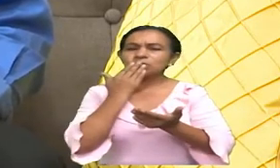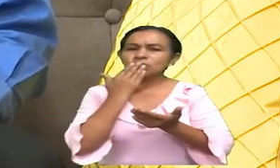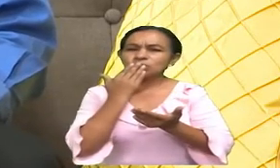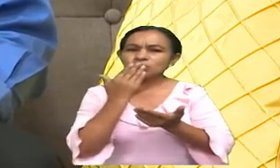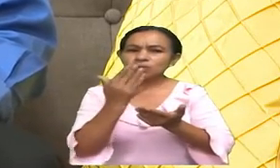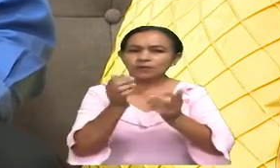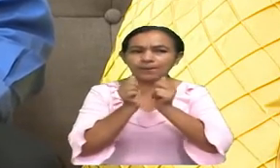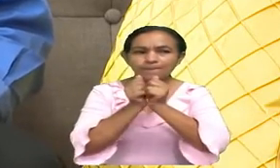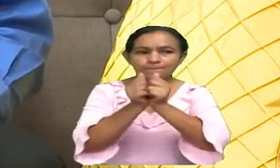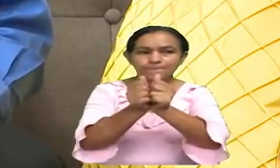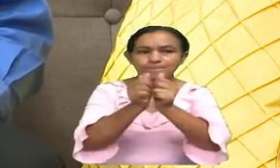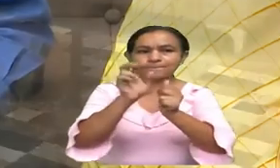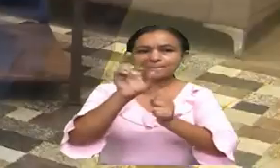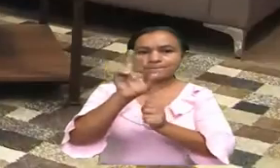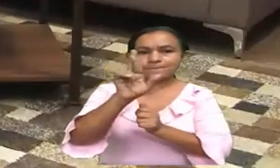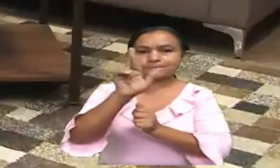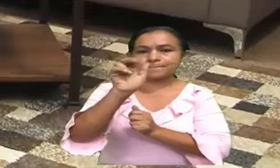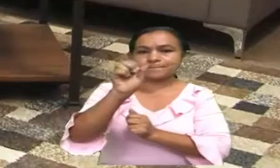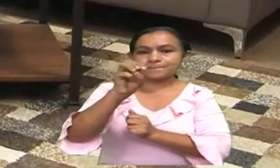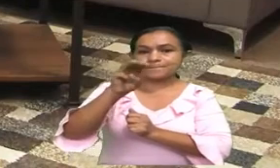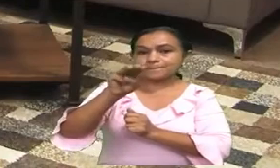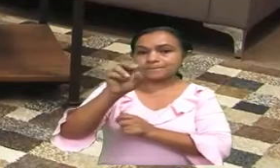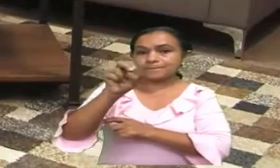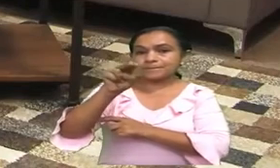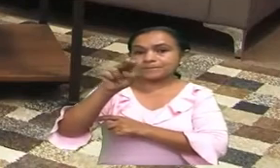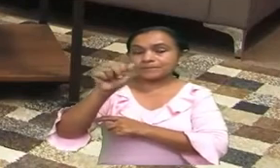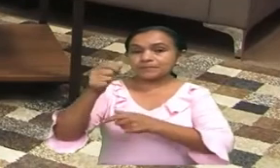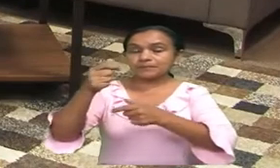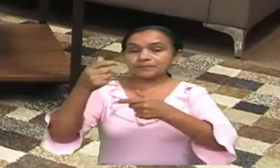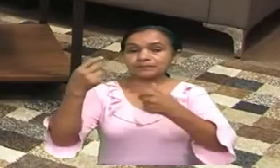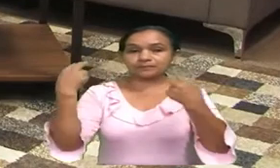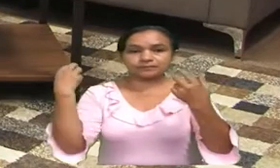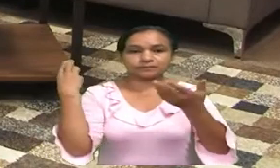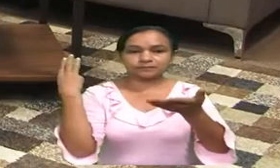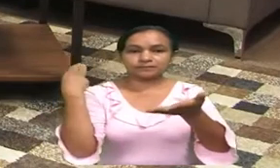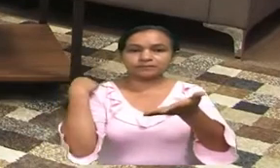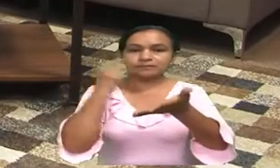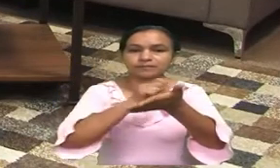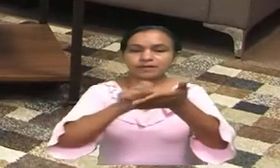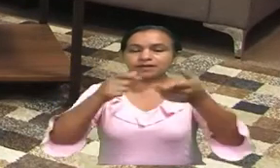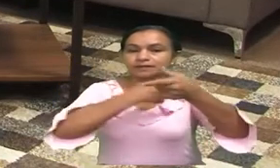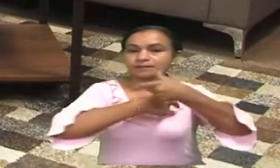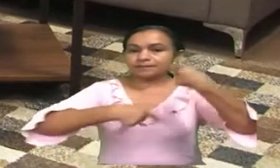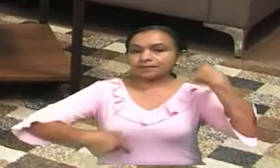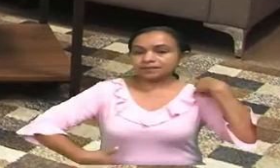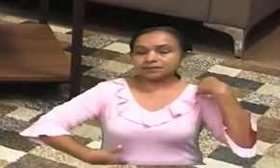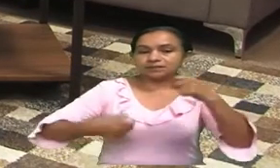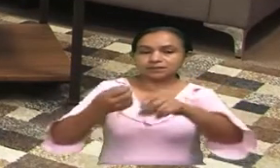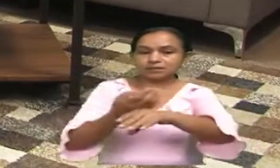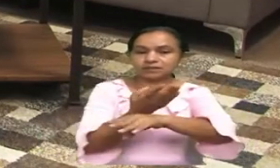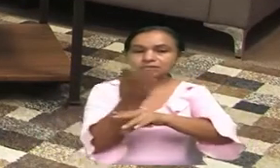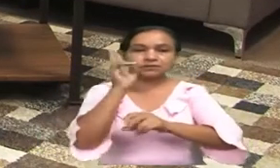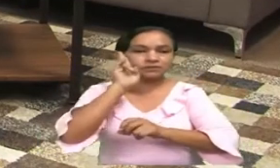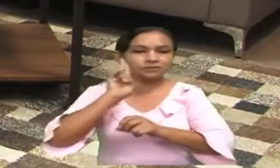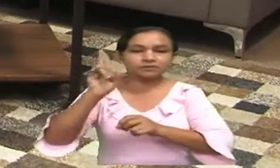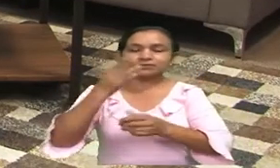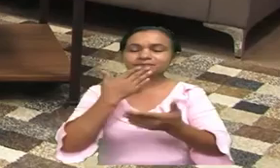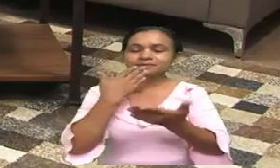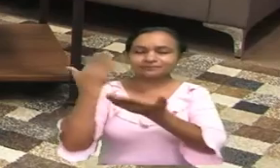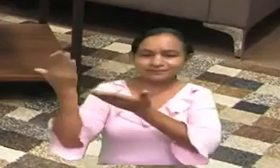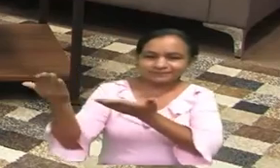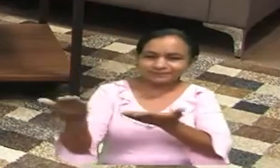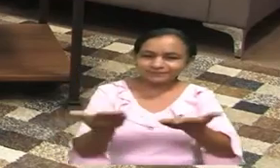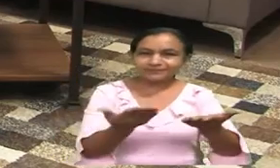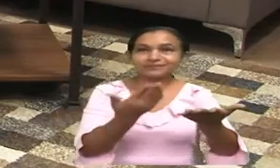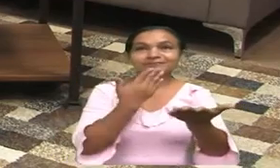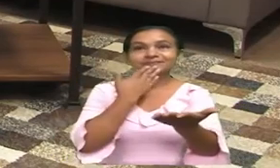con la compañera Ramona Rodríguez, maestra y presidenta del Consejo Nacional de Universidades. Bienvenida, compañera. Gracias.